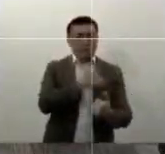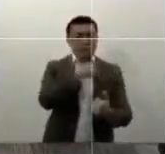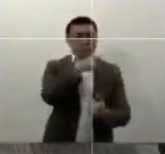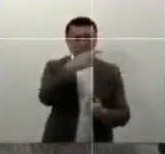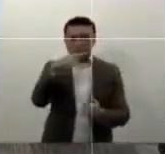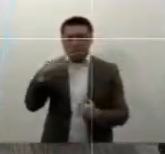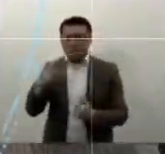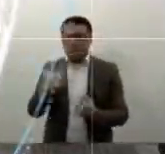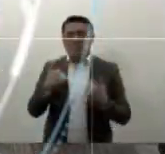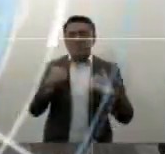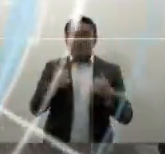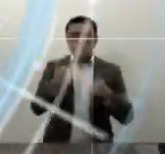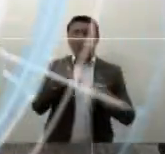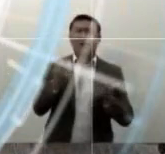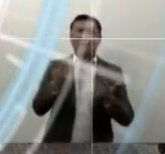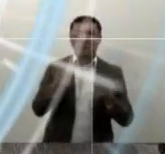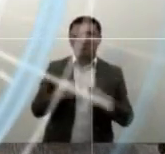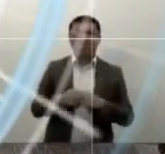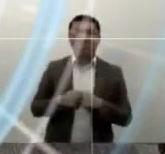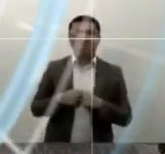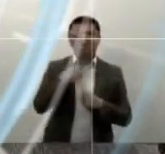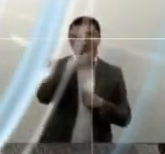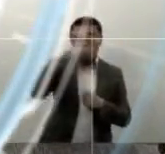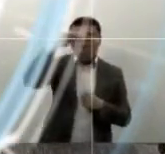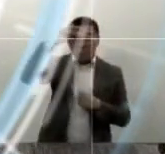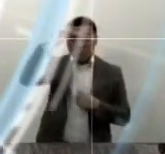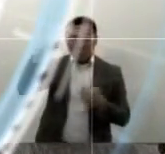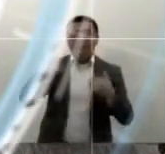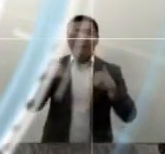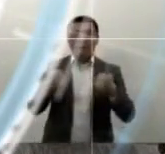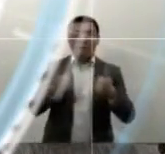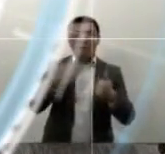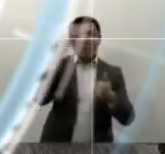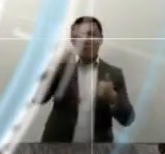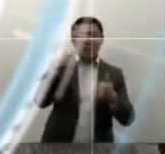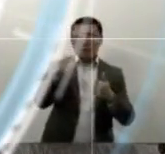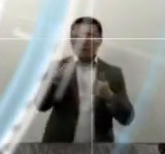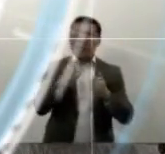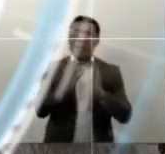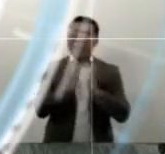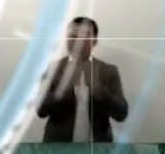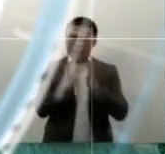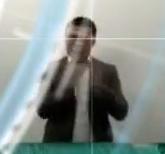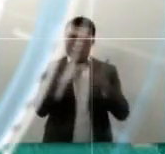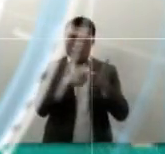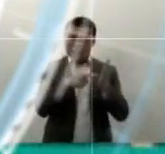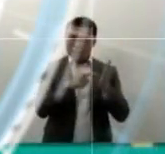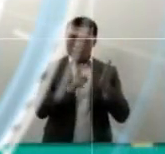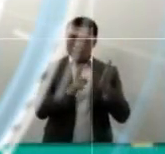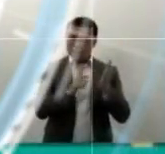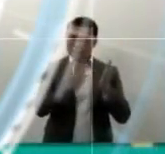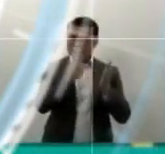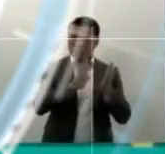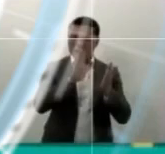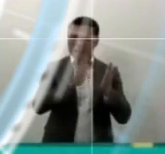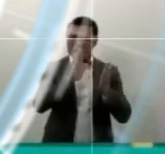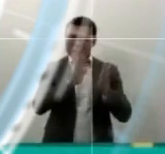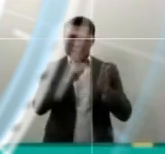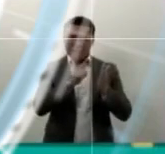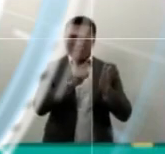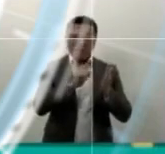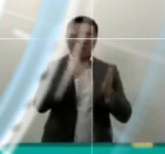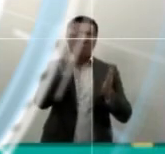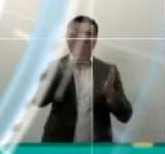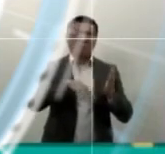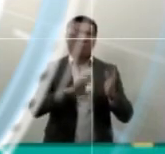Los libros hacen que las mentiras tengan fecha de caducidad. Dentro de ellos yacen las ideas que pueden derrumbar